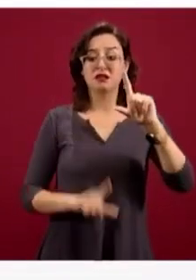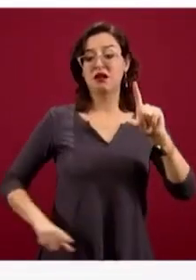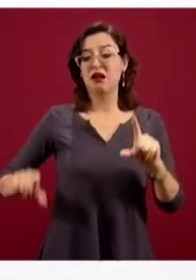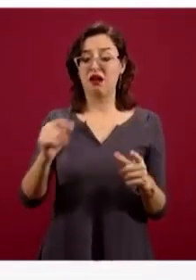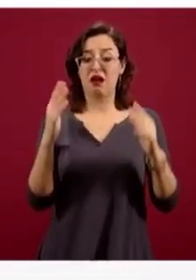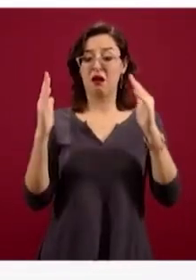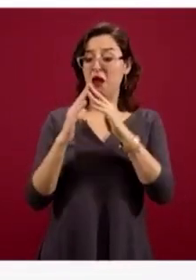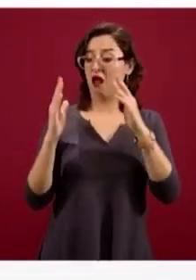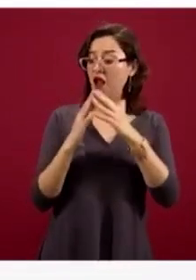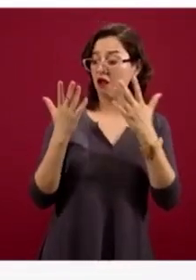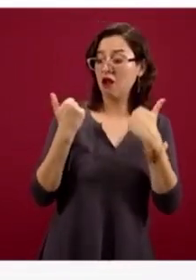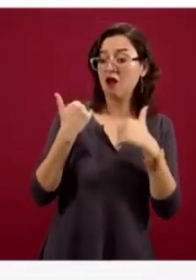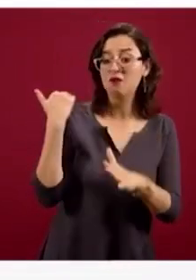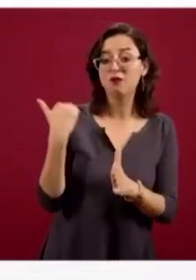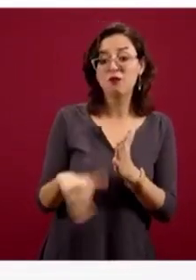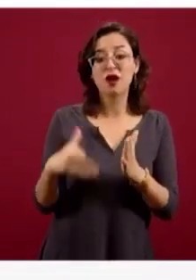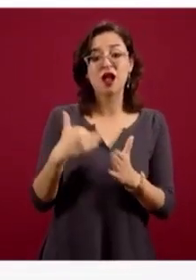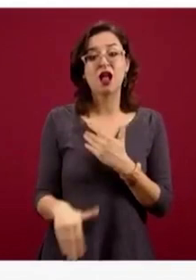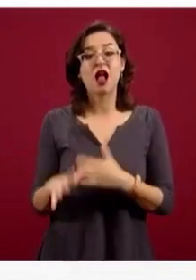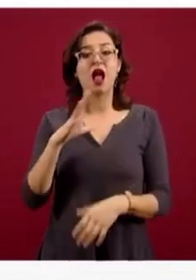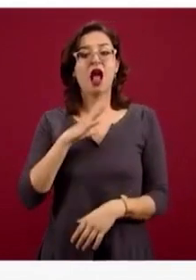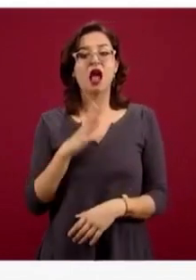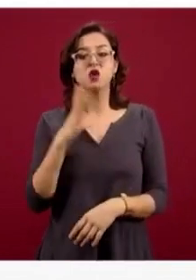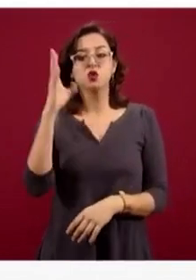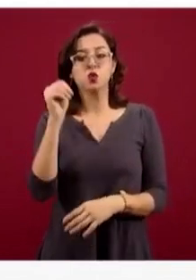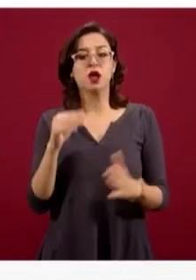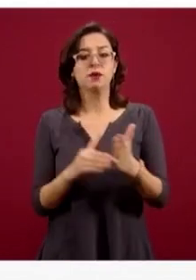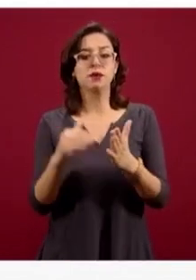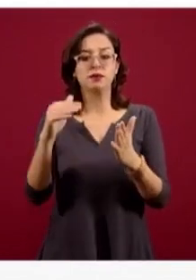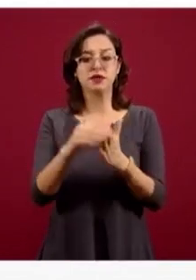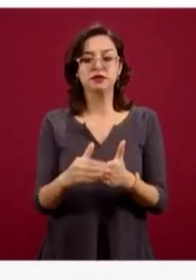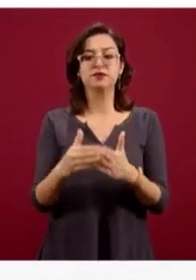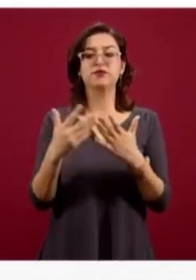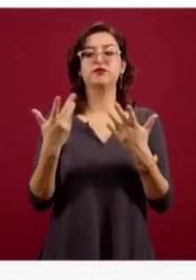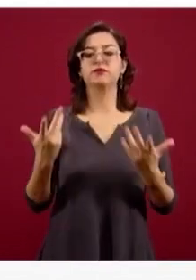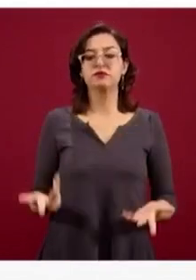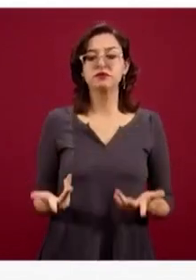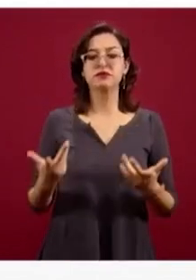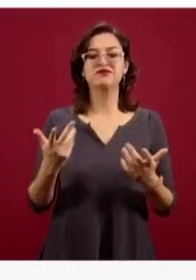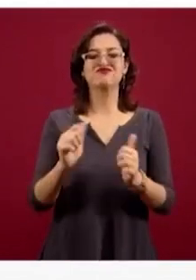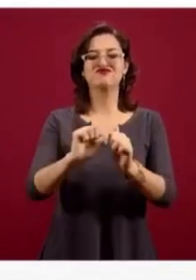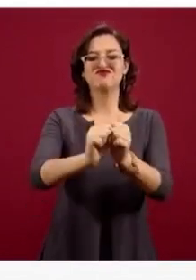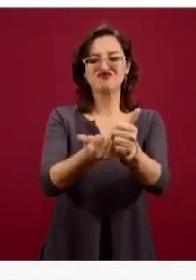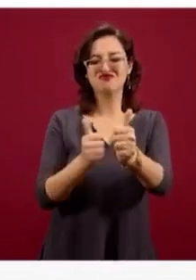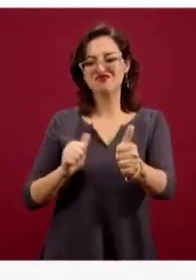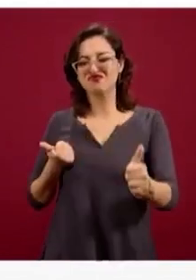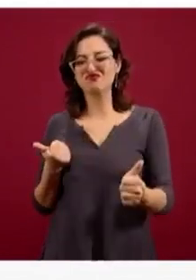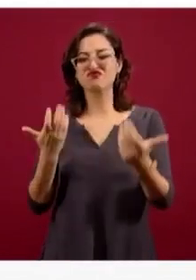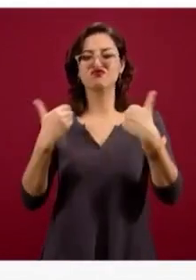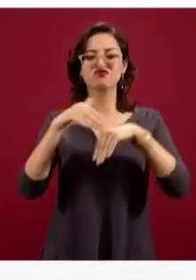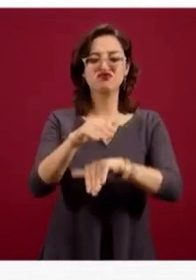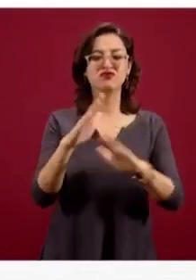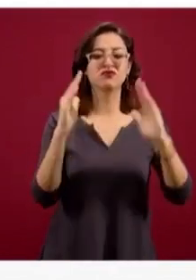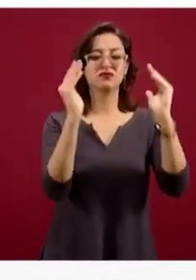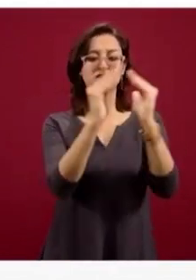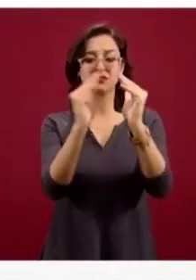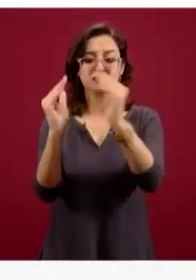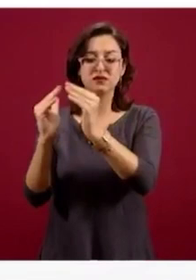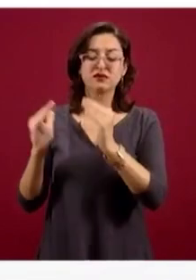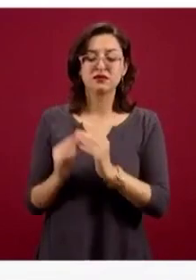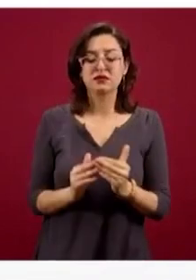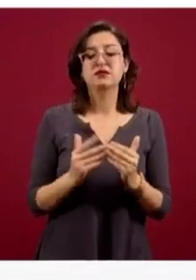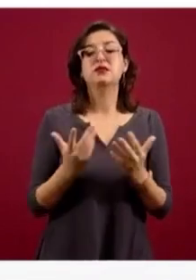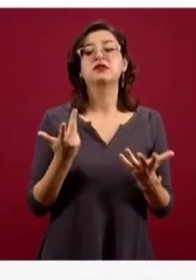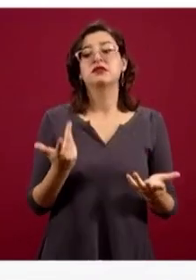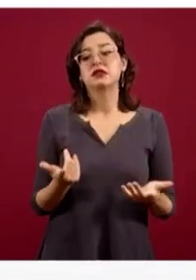tenemos prácticamente 9 millones de acciones en rezago habitacional y quisiera yo detenerme un momento